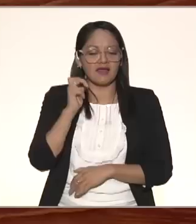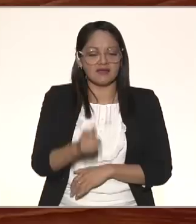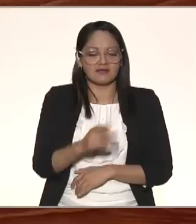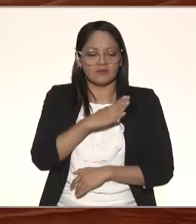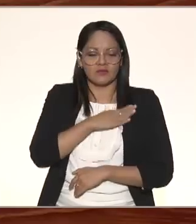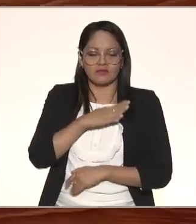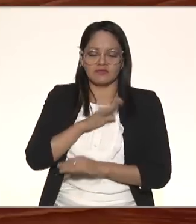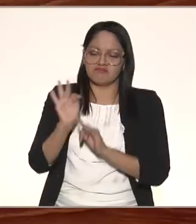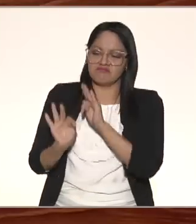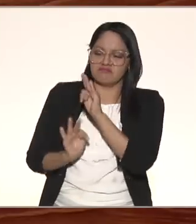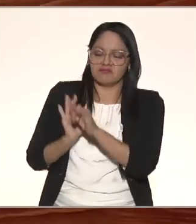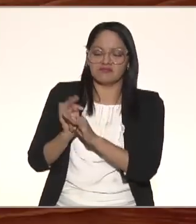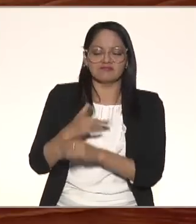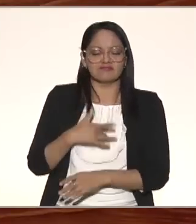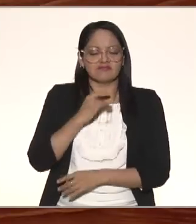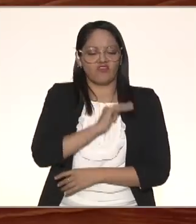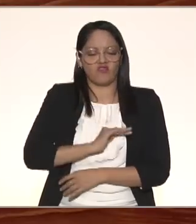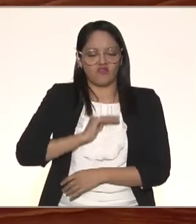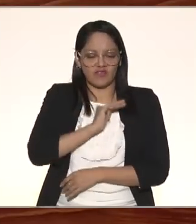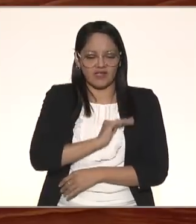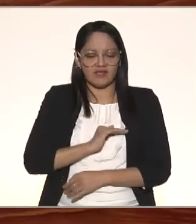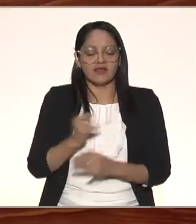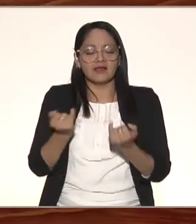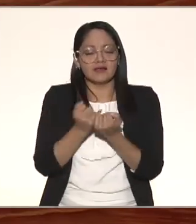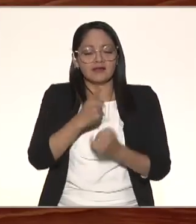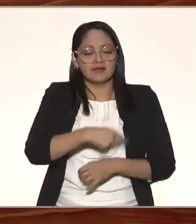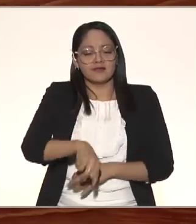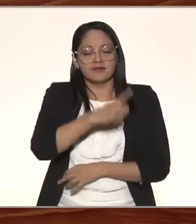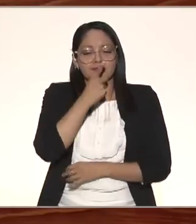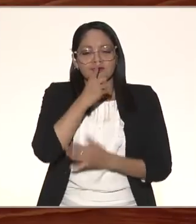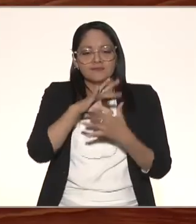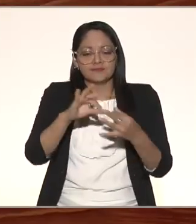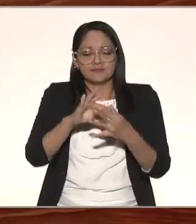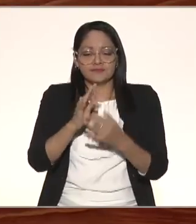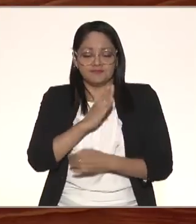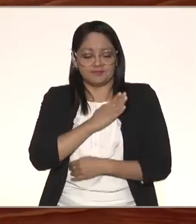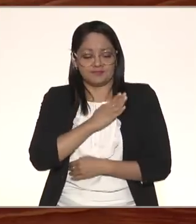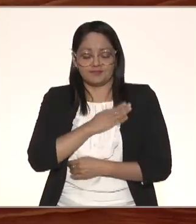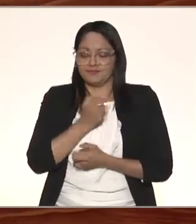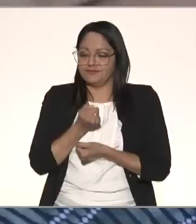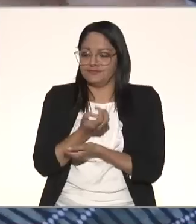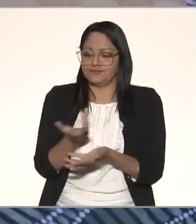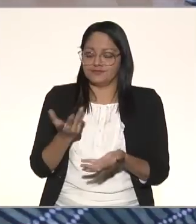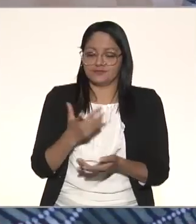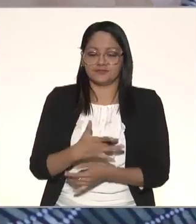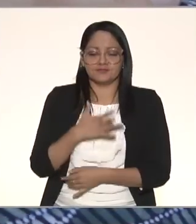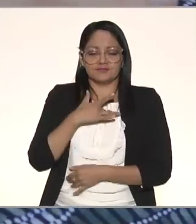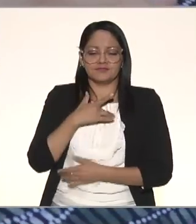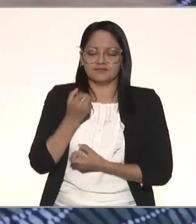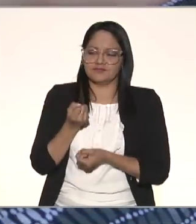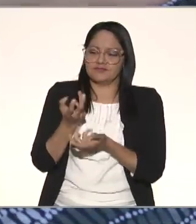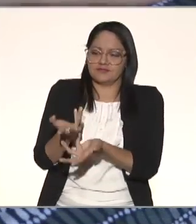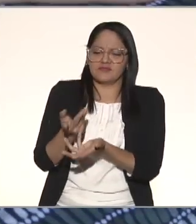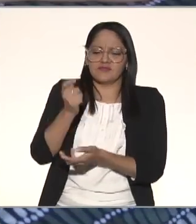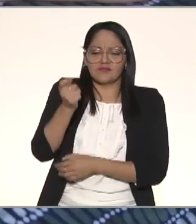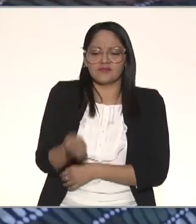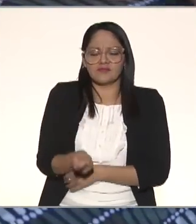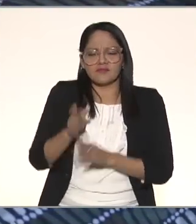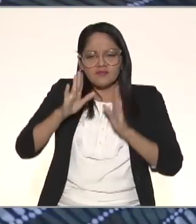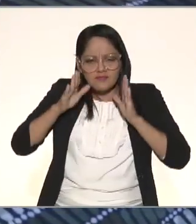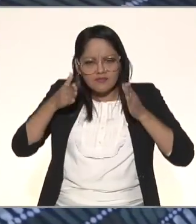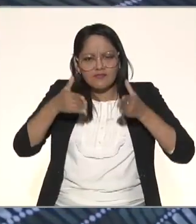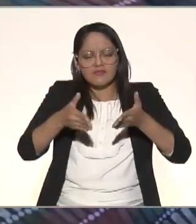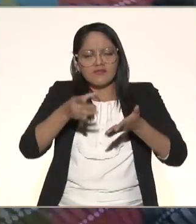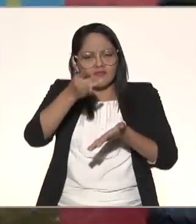feliz. Ellos describieron que la generosidad en una relación está no solo centrada